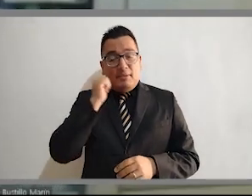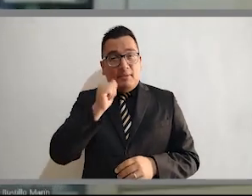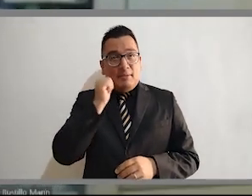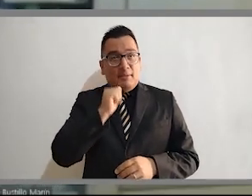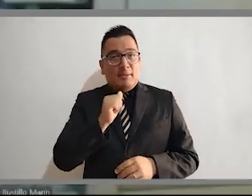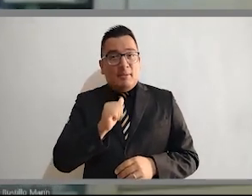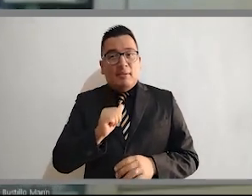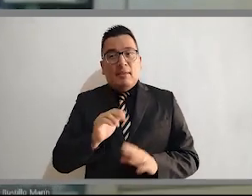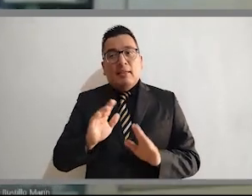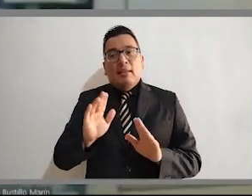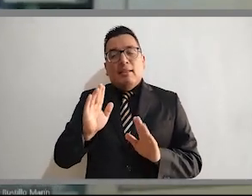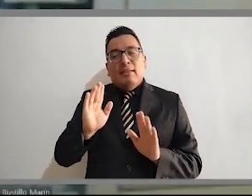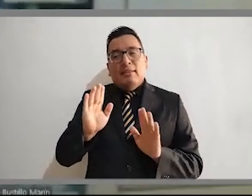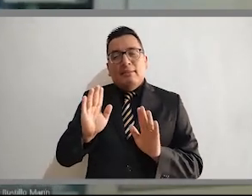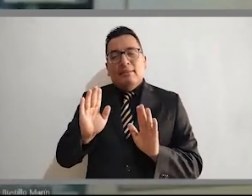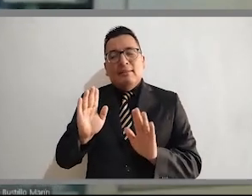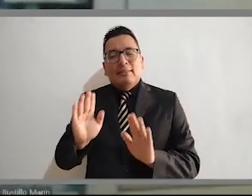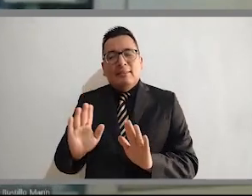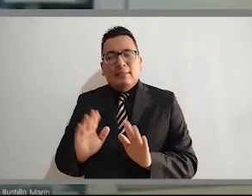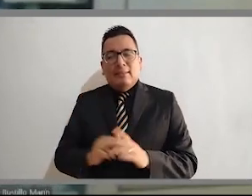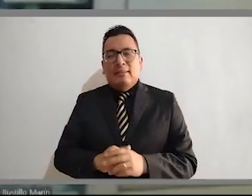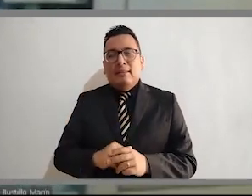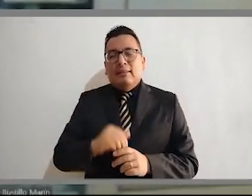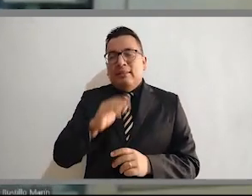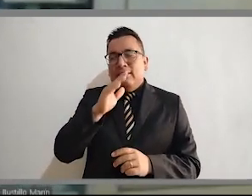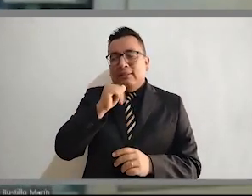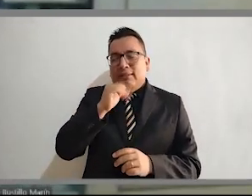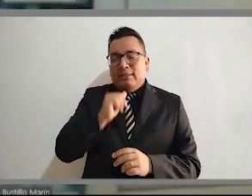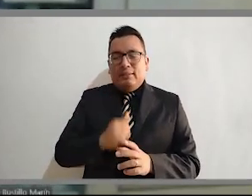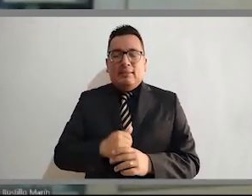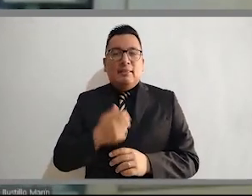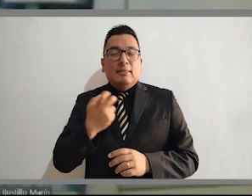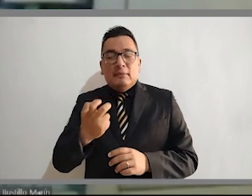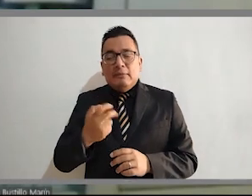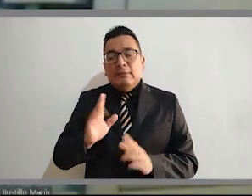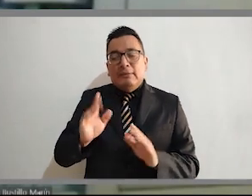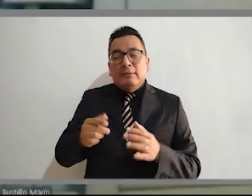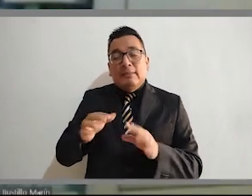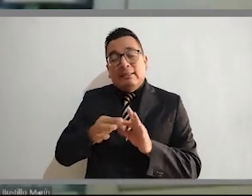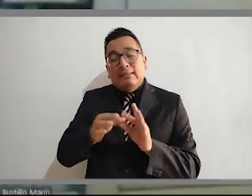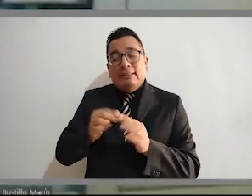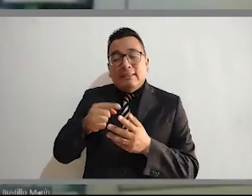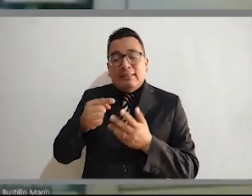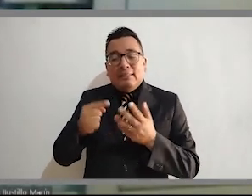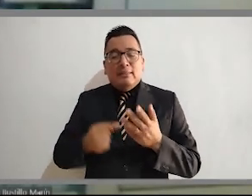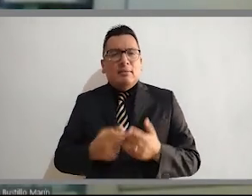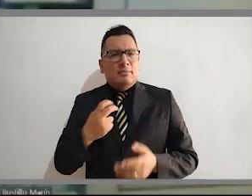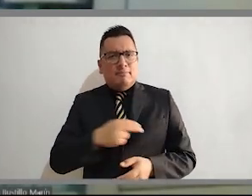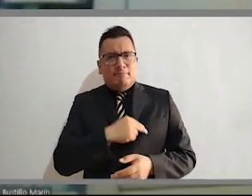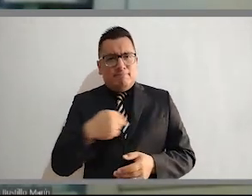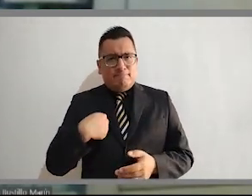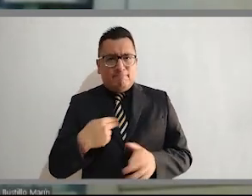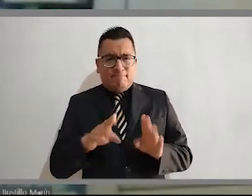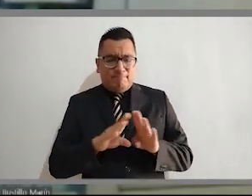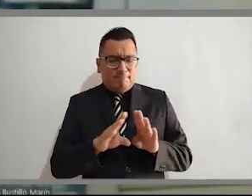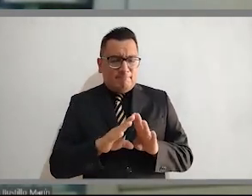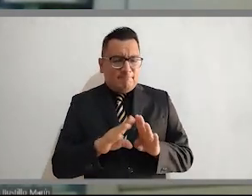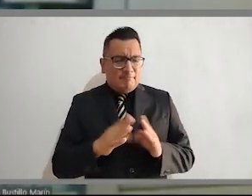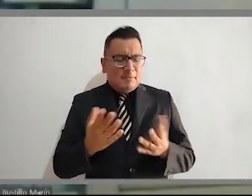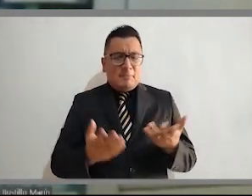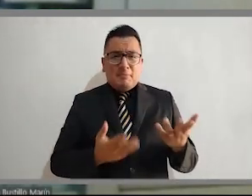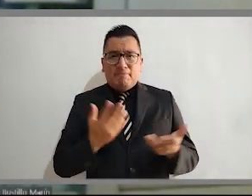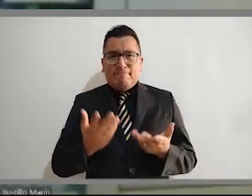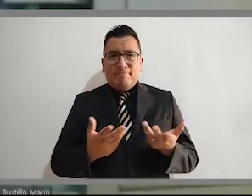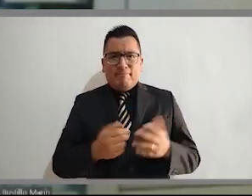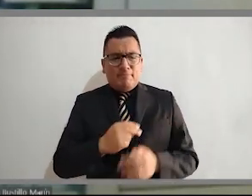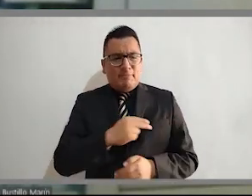siempre hemos llamado el techo de cristal. ¿Cómo rompemos ese cristal? ¿Cómo nos enfrentábamos a esa barrera y